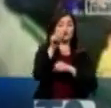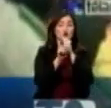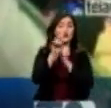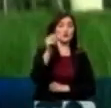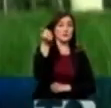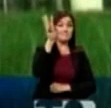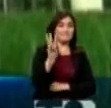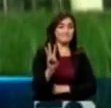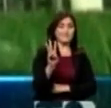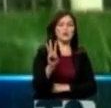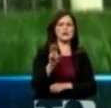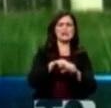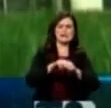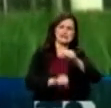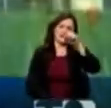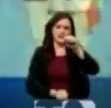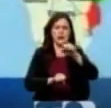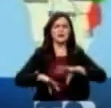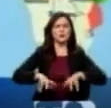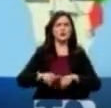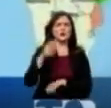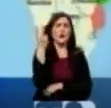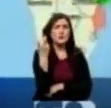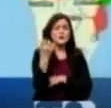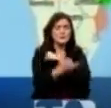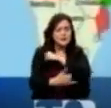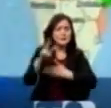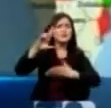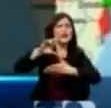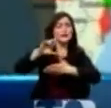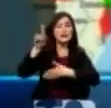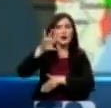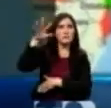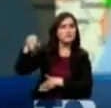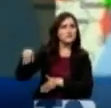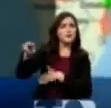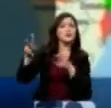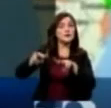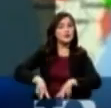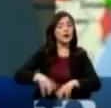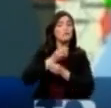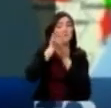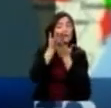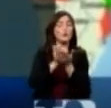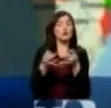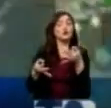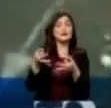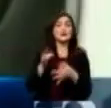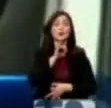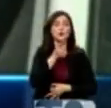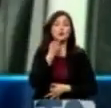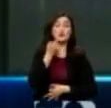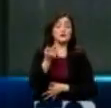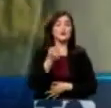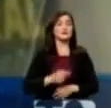2016 se destapó una red de corruptela que alcanzó a 12 países de América Latina y África en donde se un informe del departamento de justicia de Estados